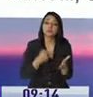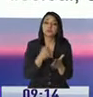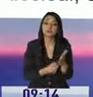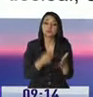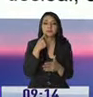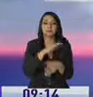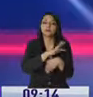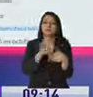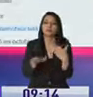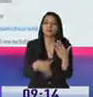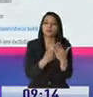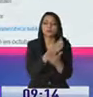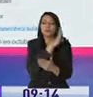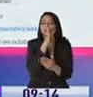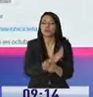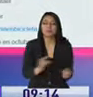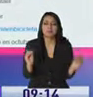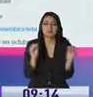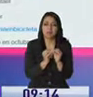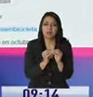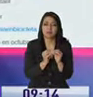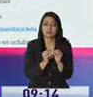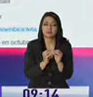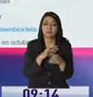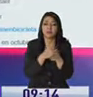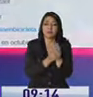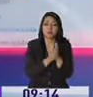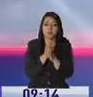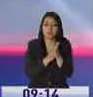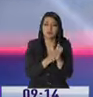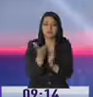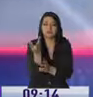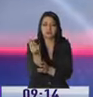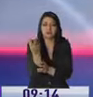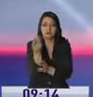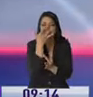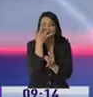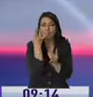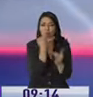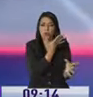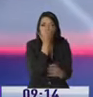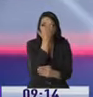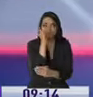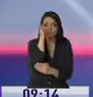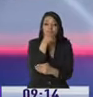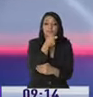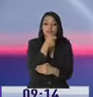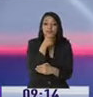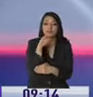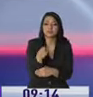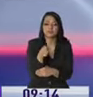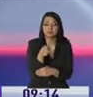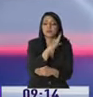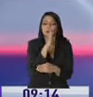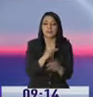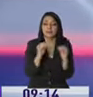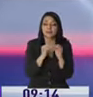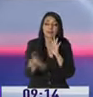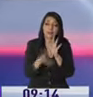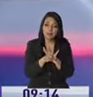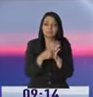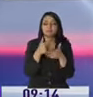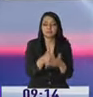para que nunca más sufrir abusos de cobardes odiadores, disfrazados de periodistas. La ley está en nuestro